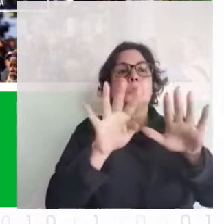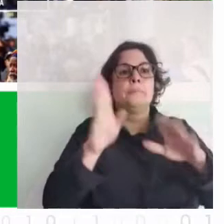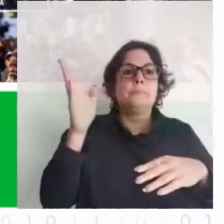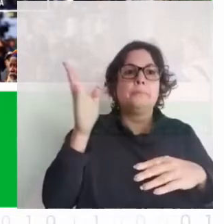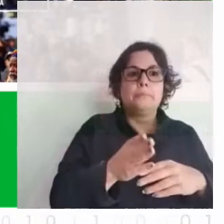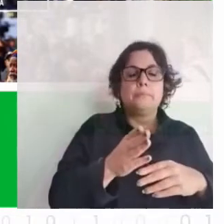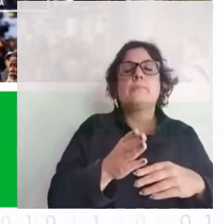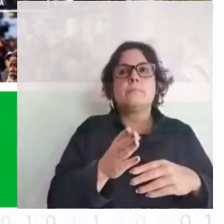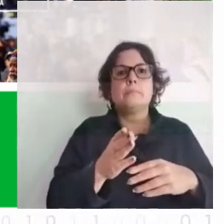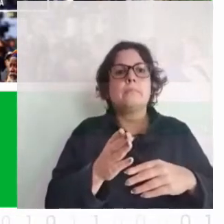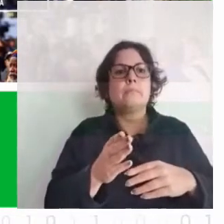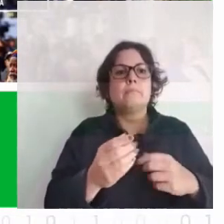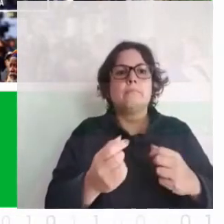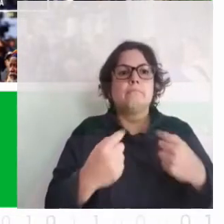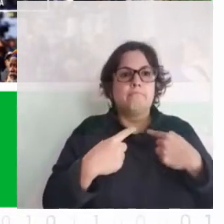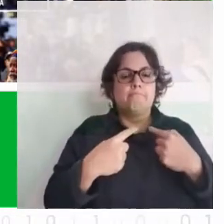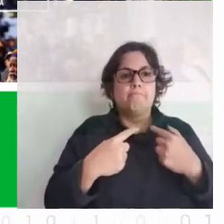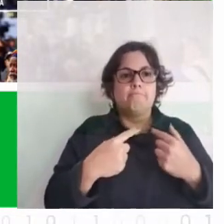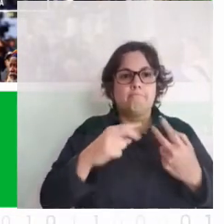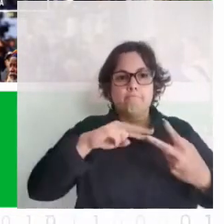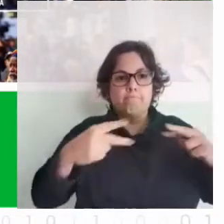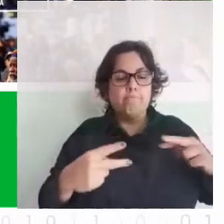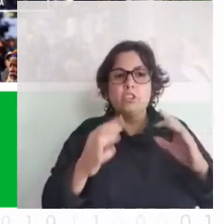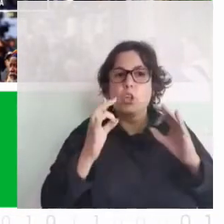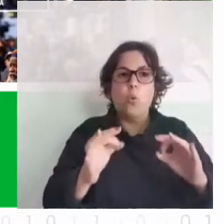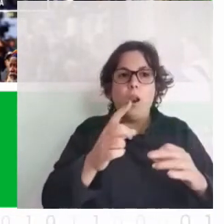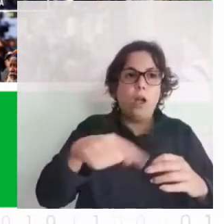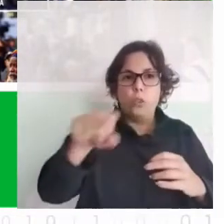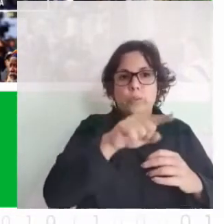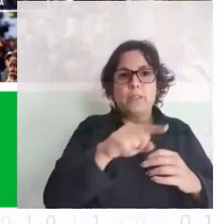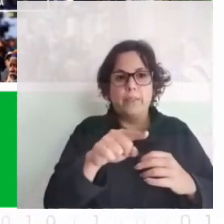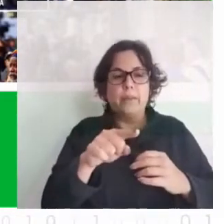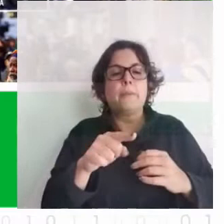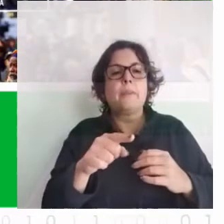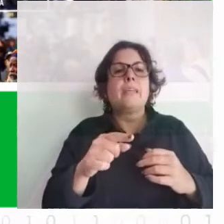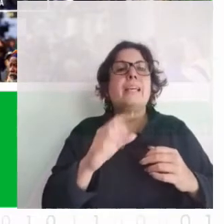99% de mi genoma es igual al de ustedes. El